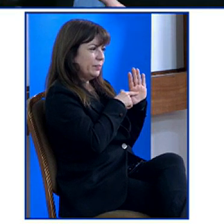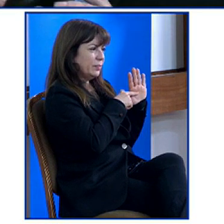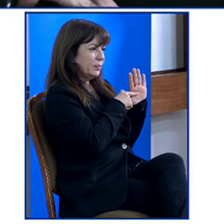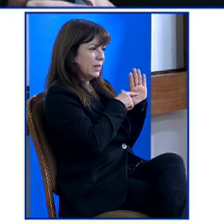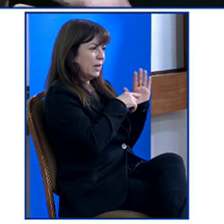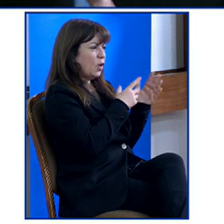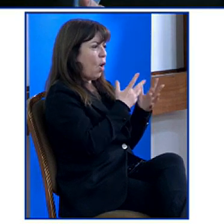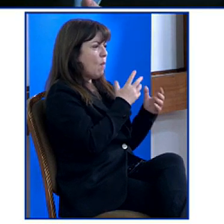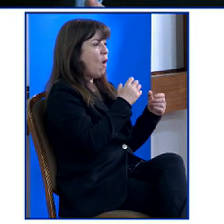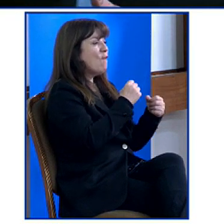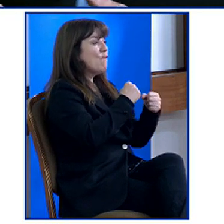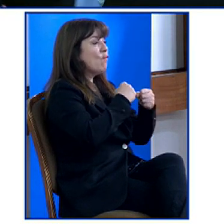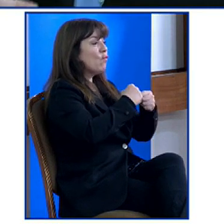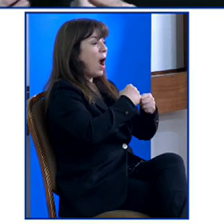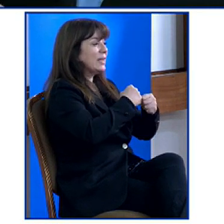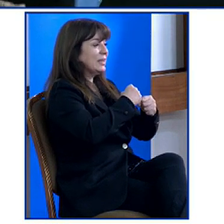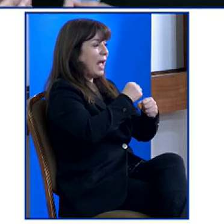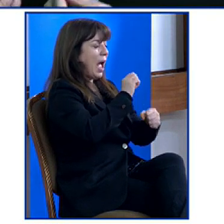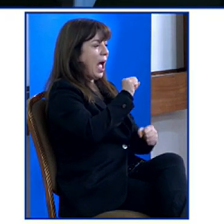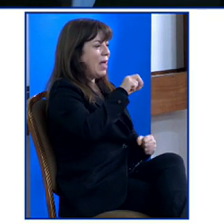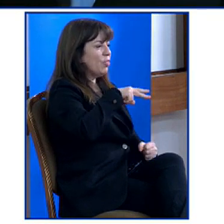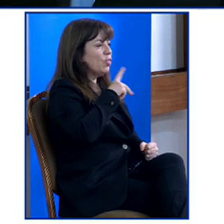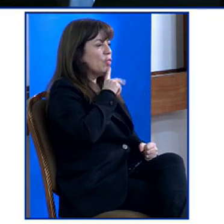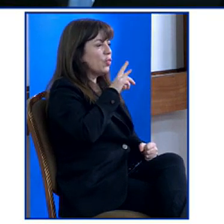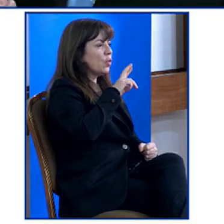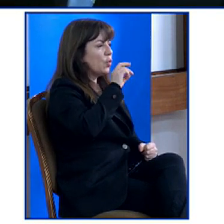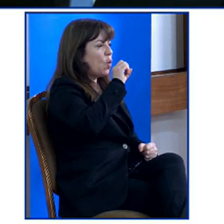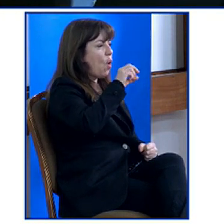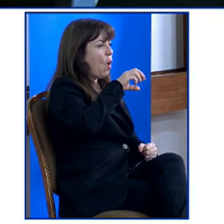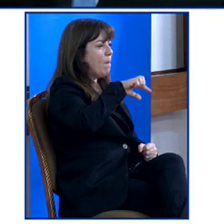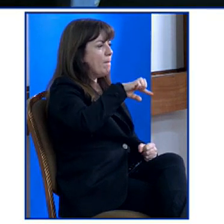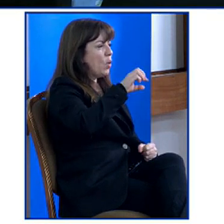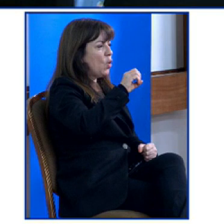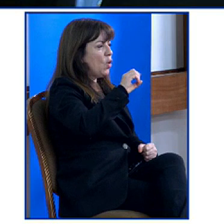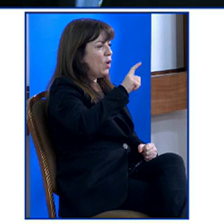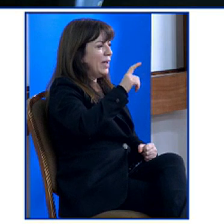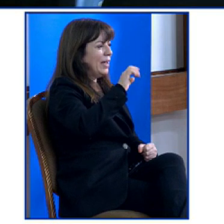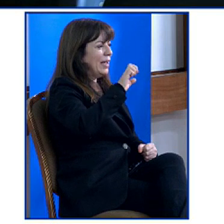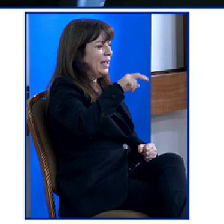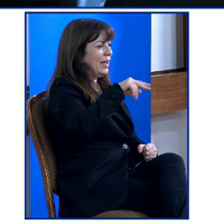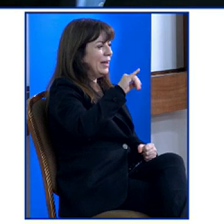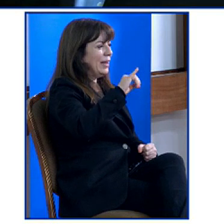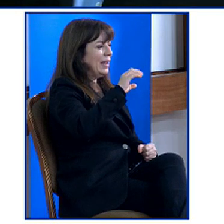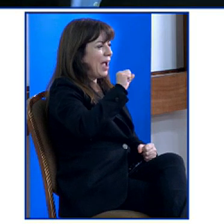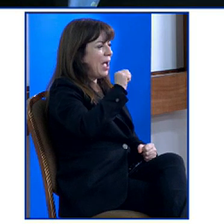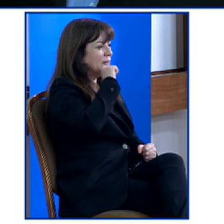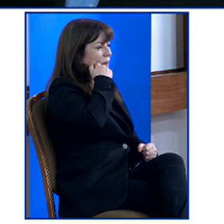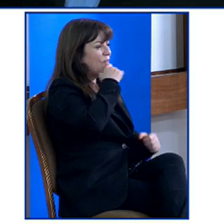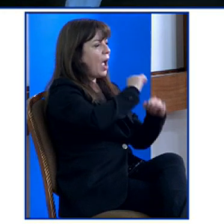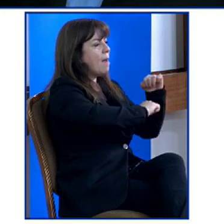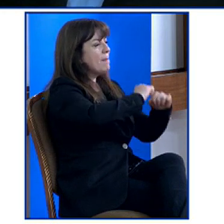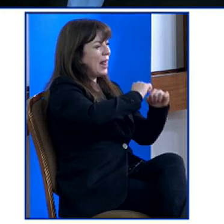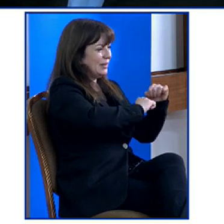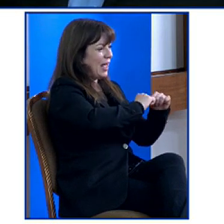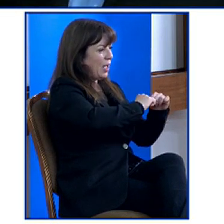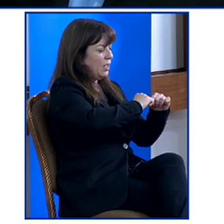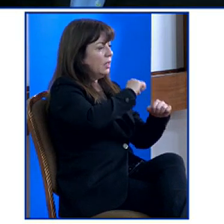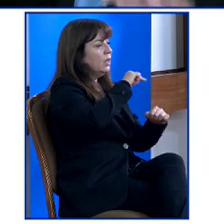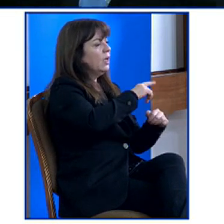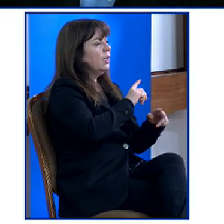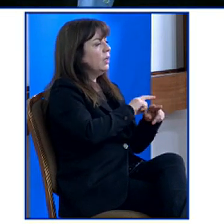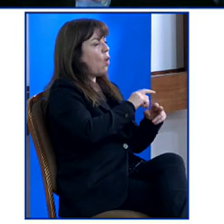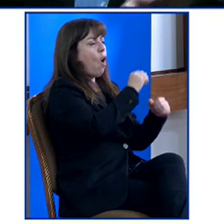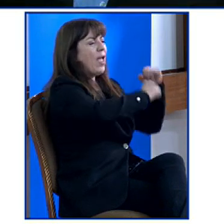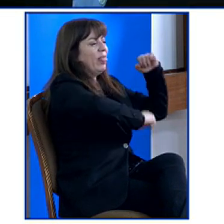antropogénico o la fuerza antropogénica que básicamente es debida a la industrialización. Y lo que hicimos fue,